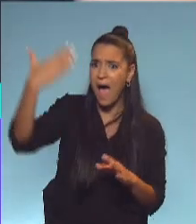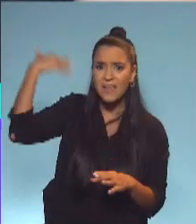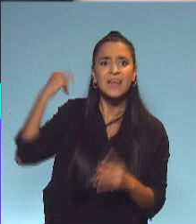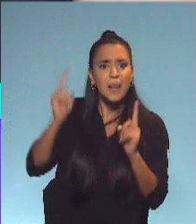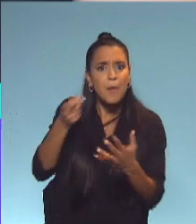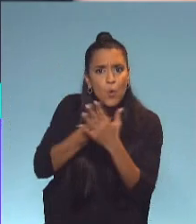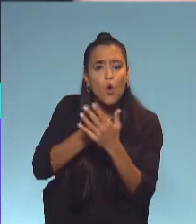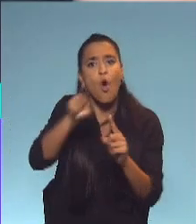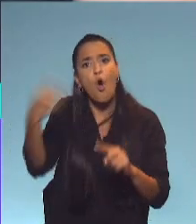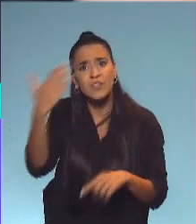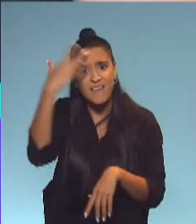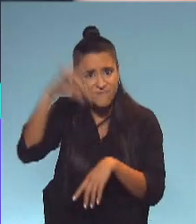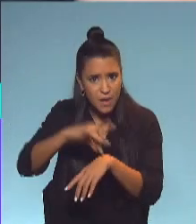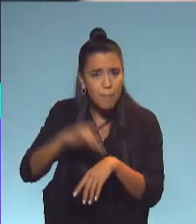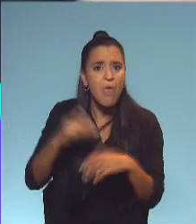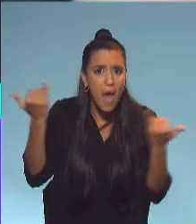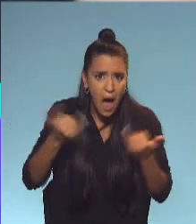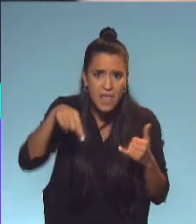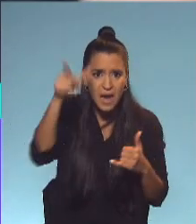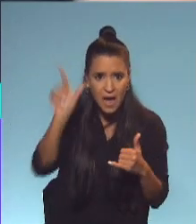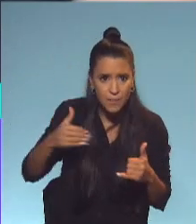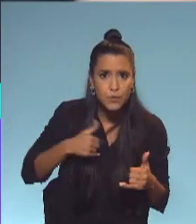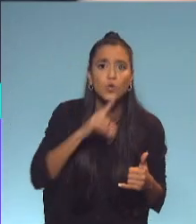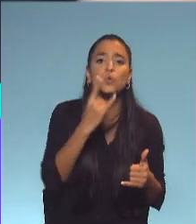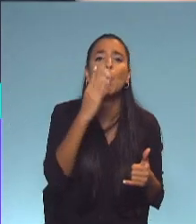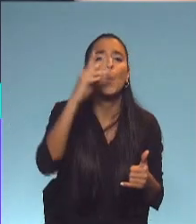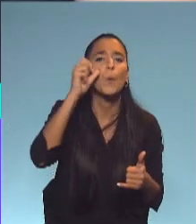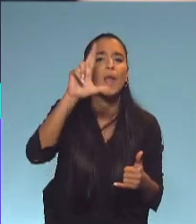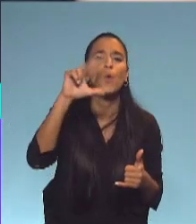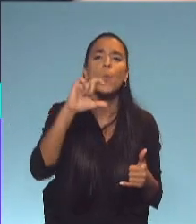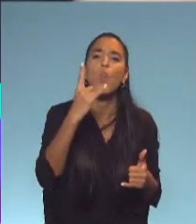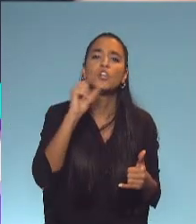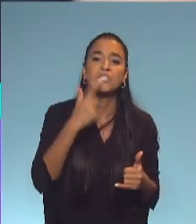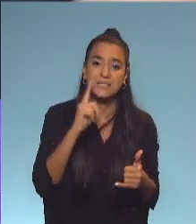primera línea de otra enfermedad que afectó y mucho en la República Argentina, como fue la tuberculosis. Muchas gracias por